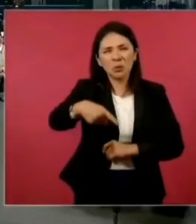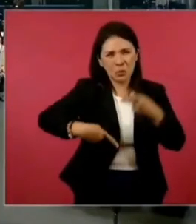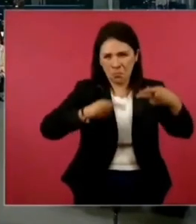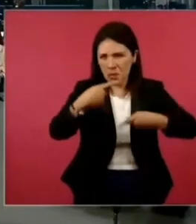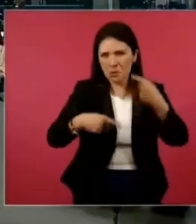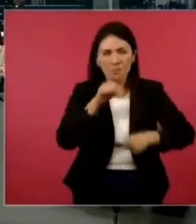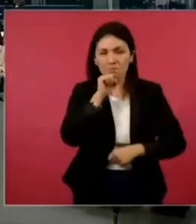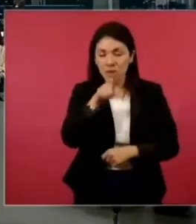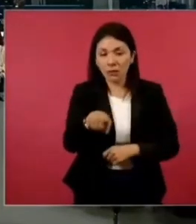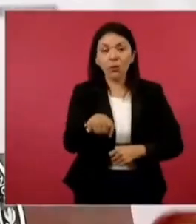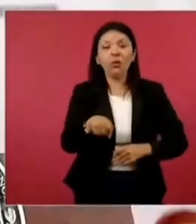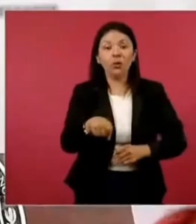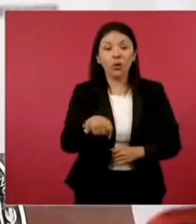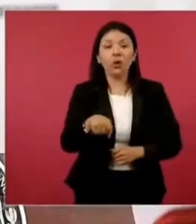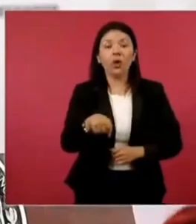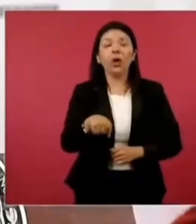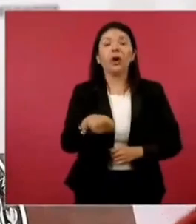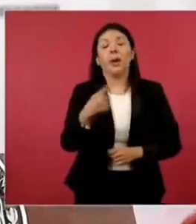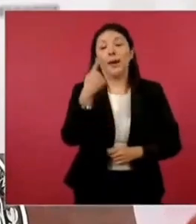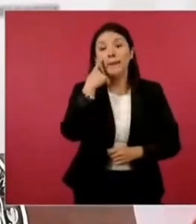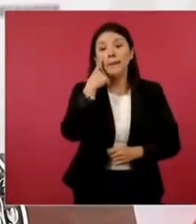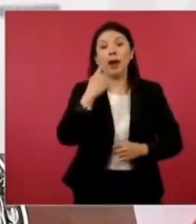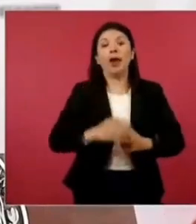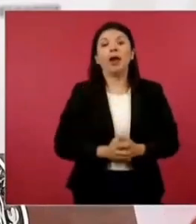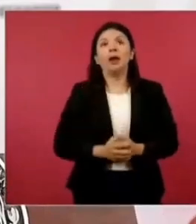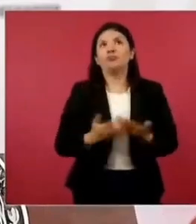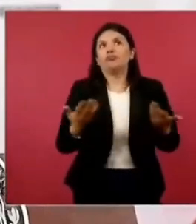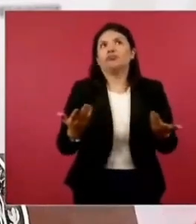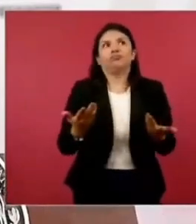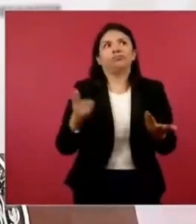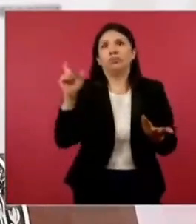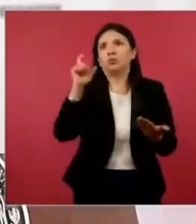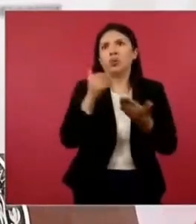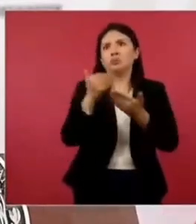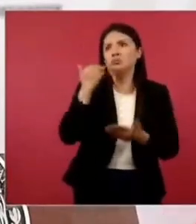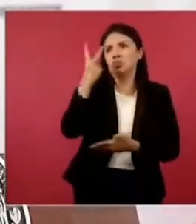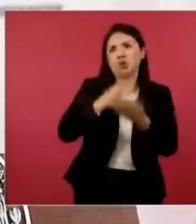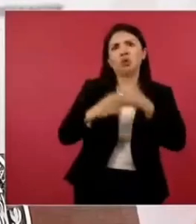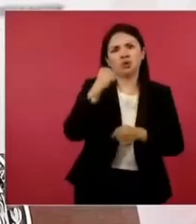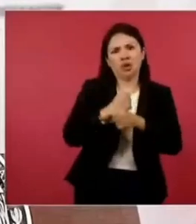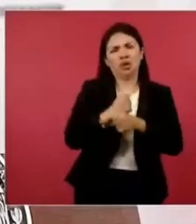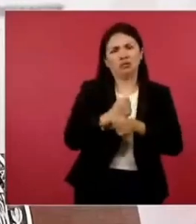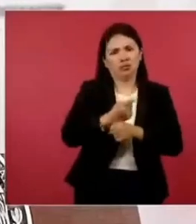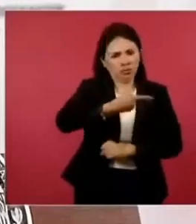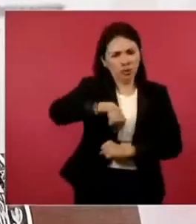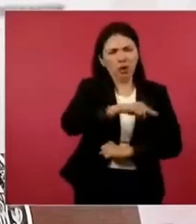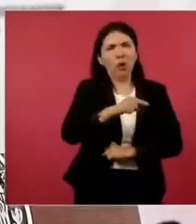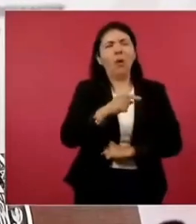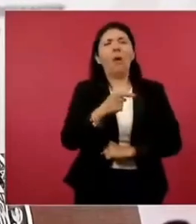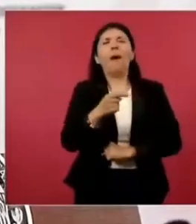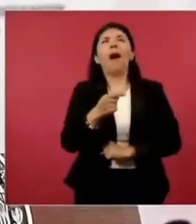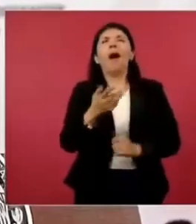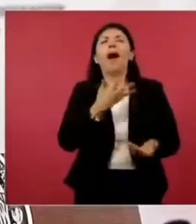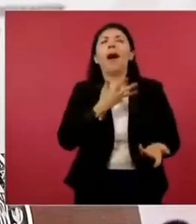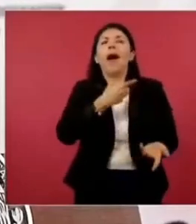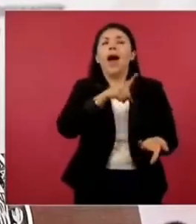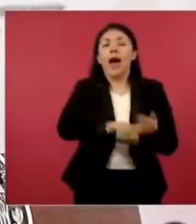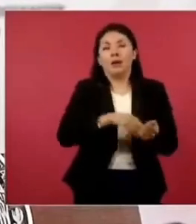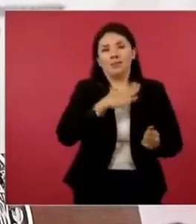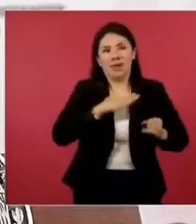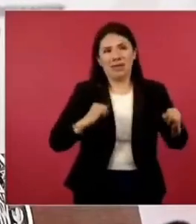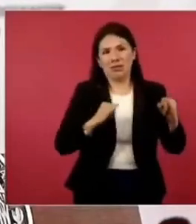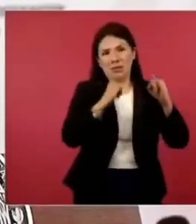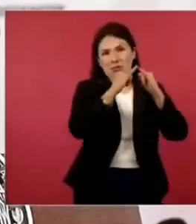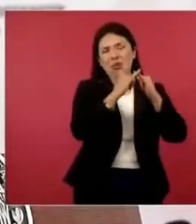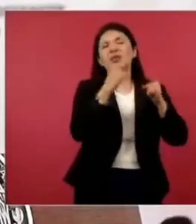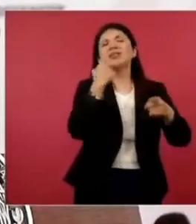pregunta, nosotros hace 2 años teníamos como institución